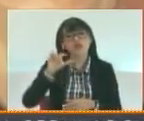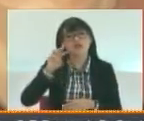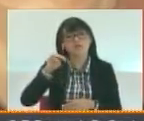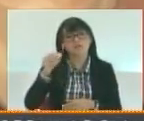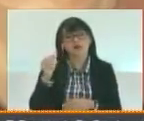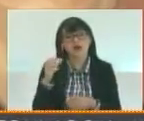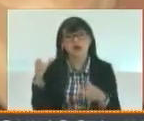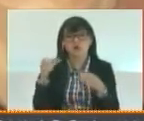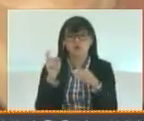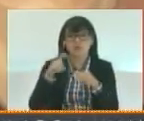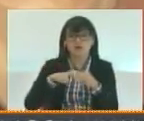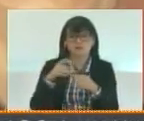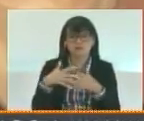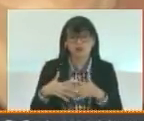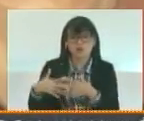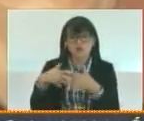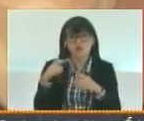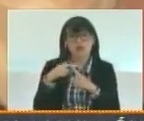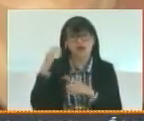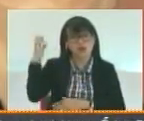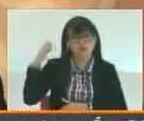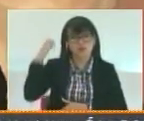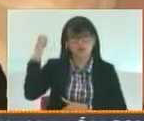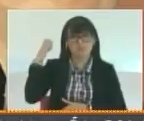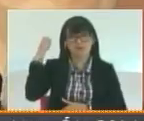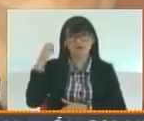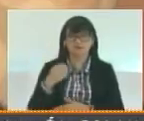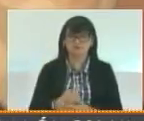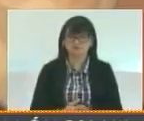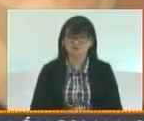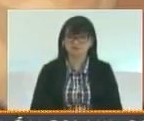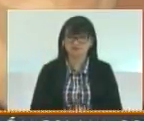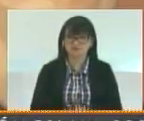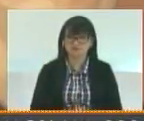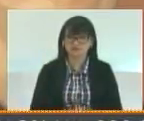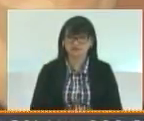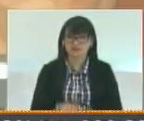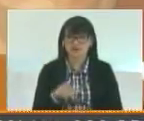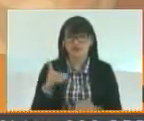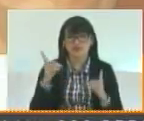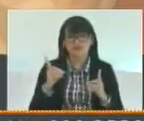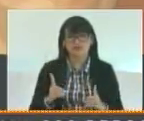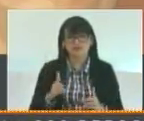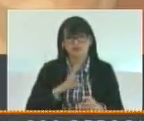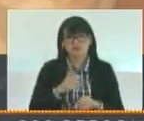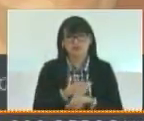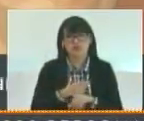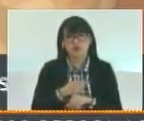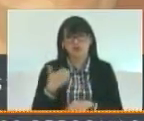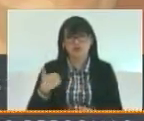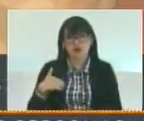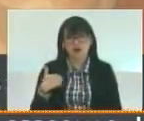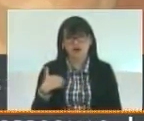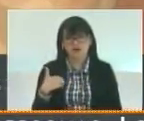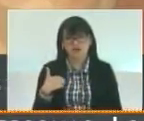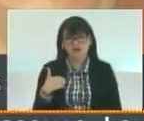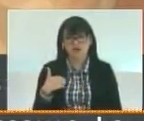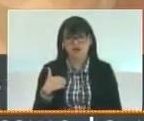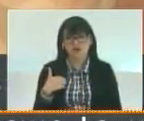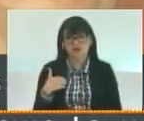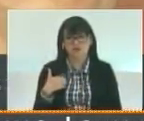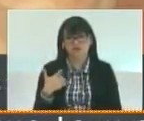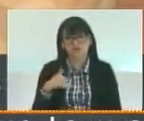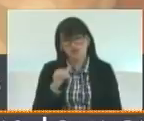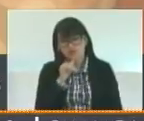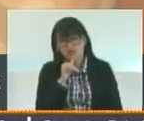Unión Europea y Estados Unidos. Gracias, Javierni. Esta es una decisión unilateral del gobierno de Canadá, la cual nosotros estamos